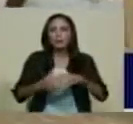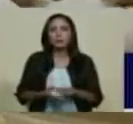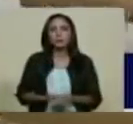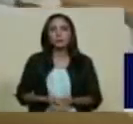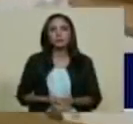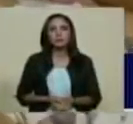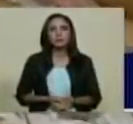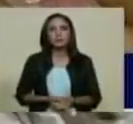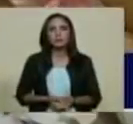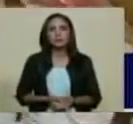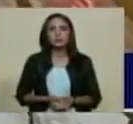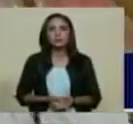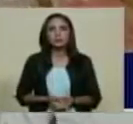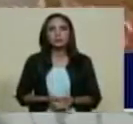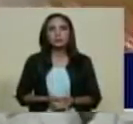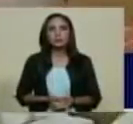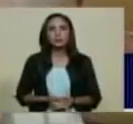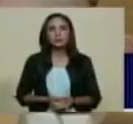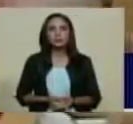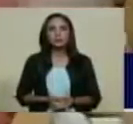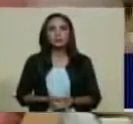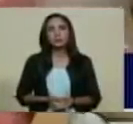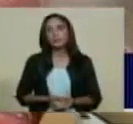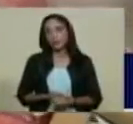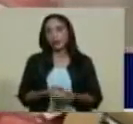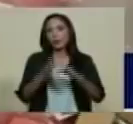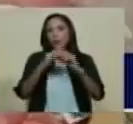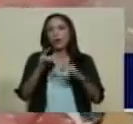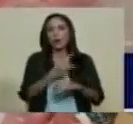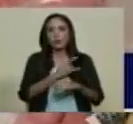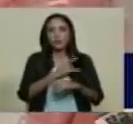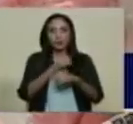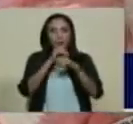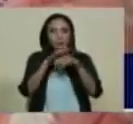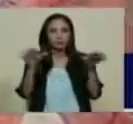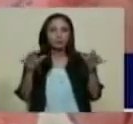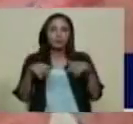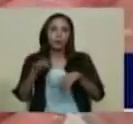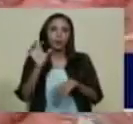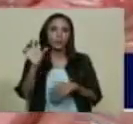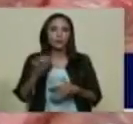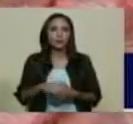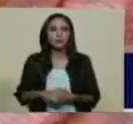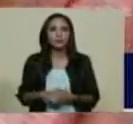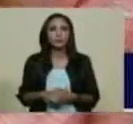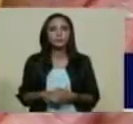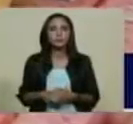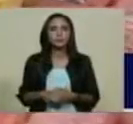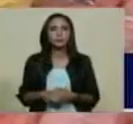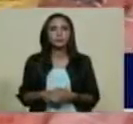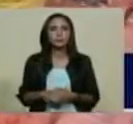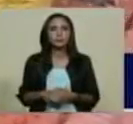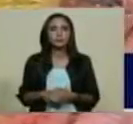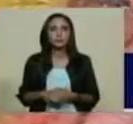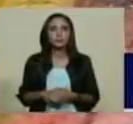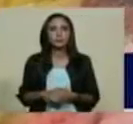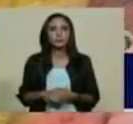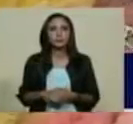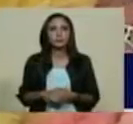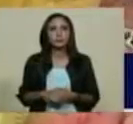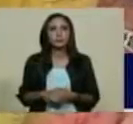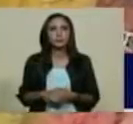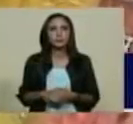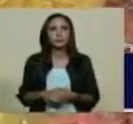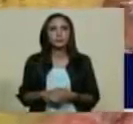aplicadas, las cuales se dictan en las universidades de nuestro país a nivel nacional. Todos